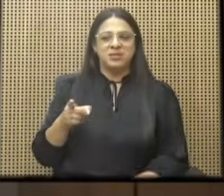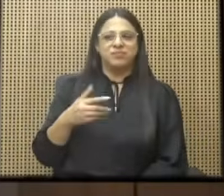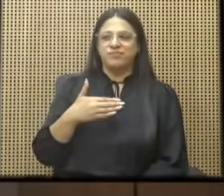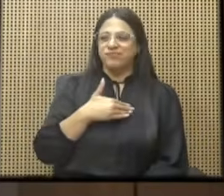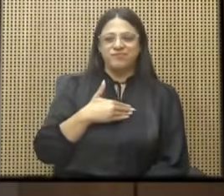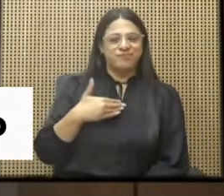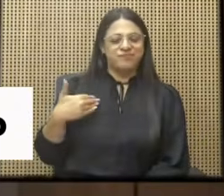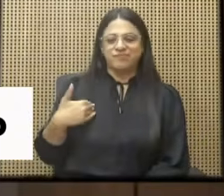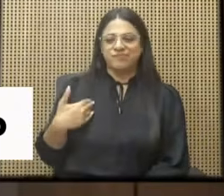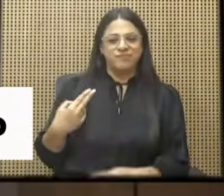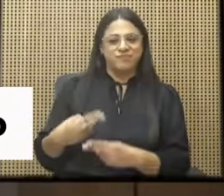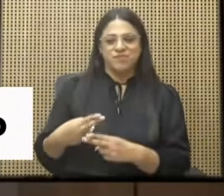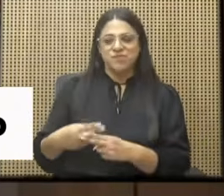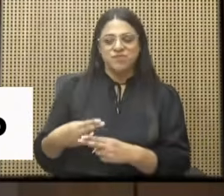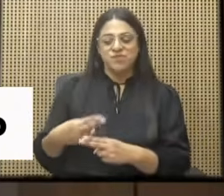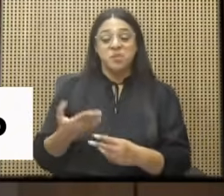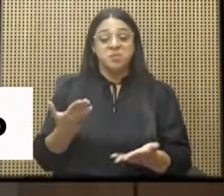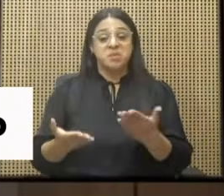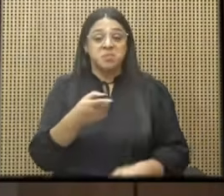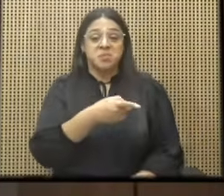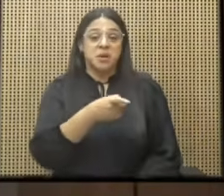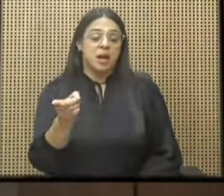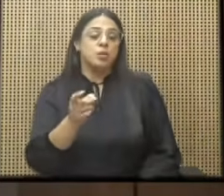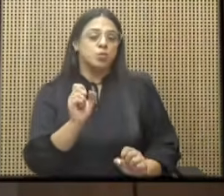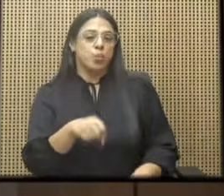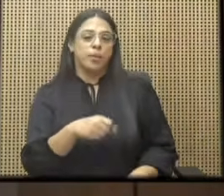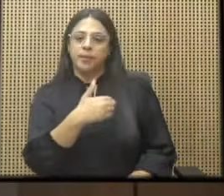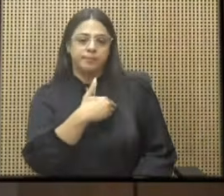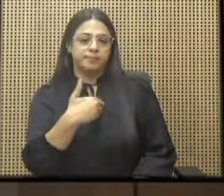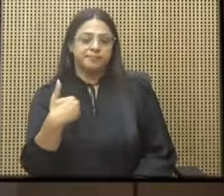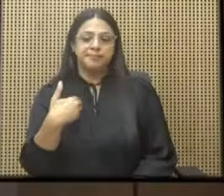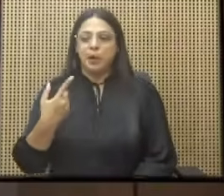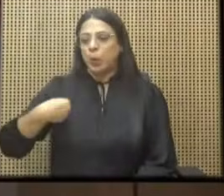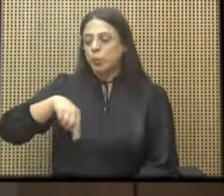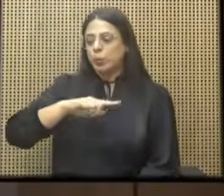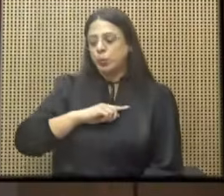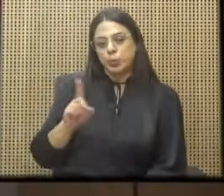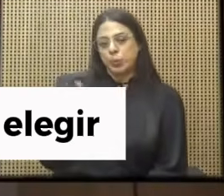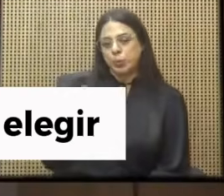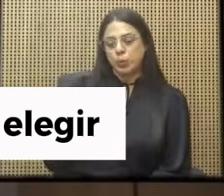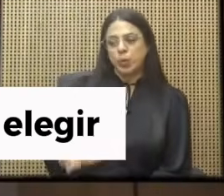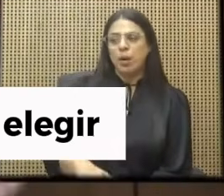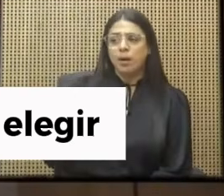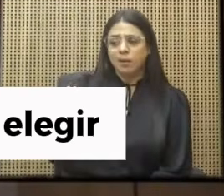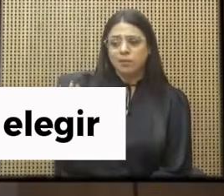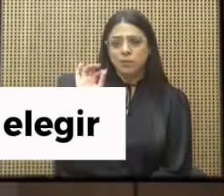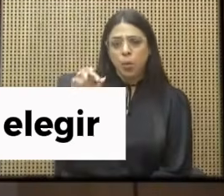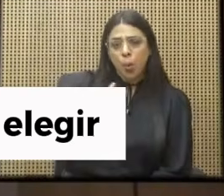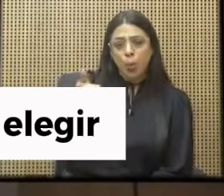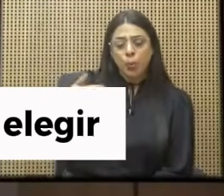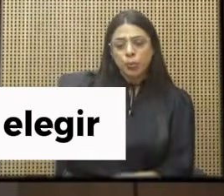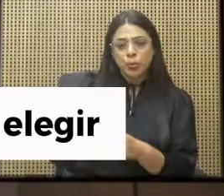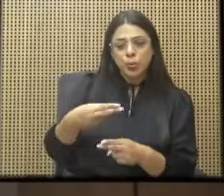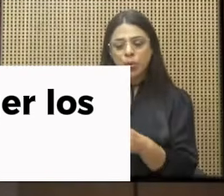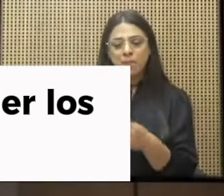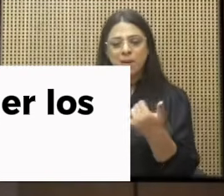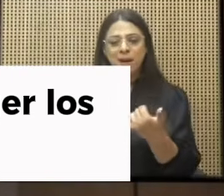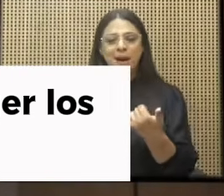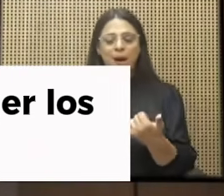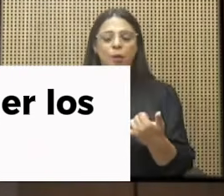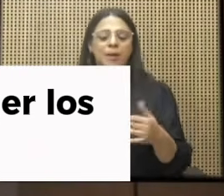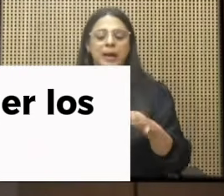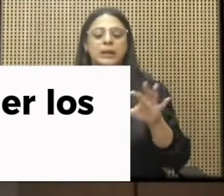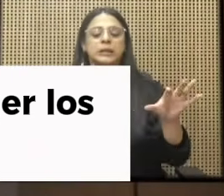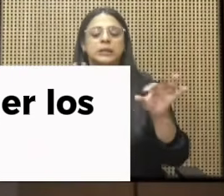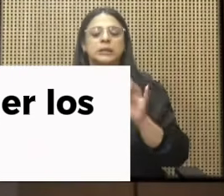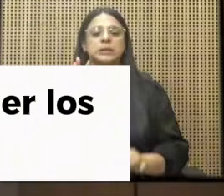a ellos puede disgustarle los nombres, a nosotros no. No encontró más nombres y ahora está haciendo un concurso para elegir 6